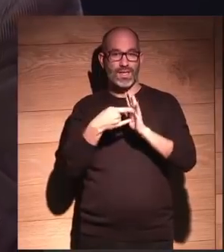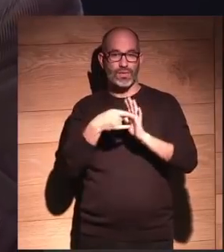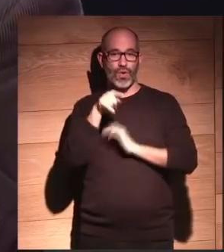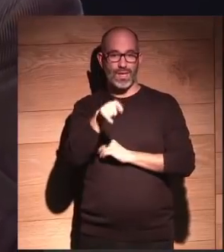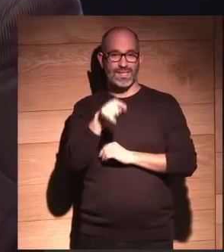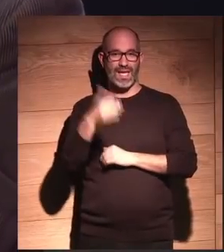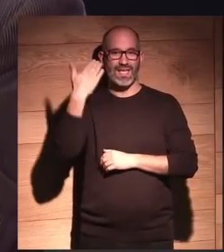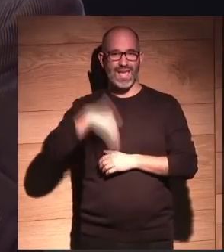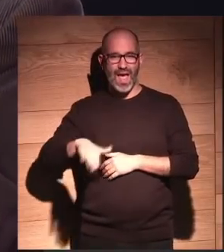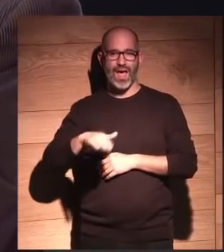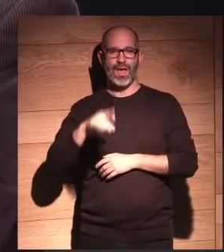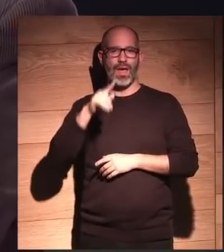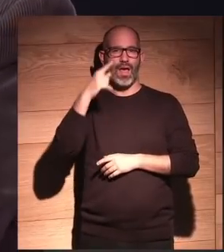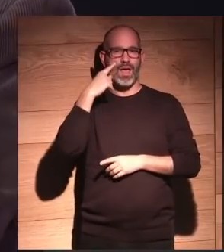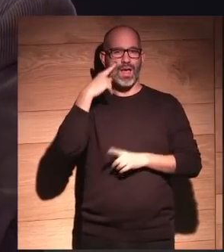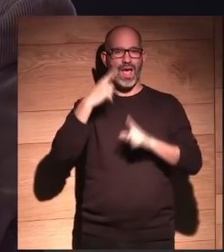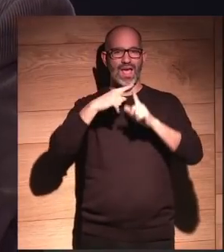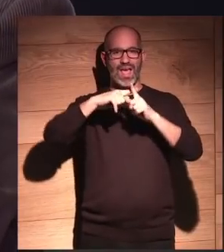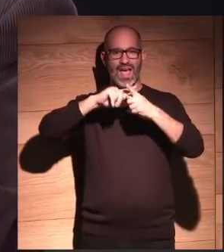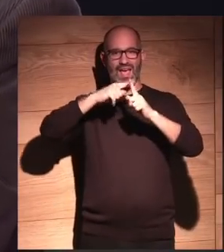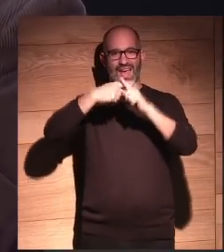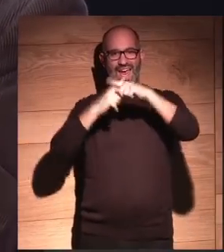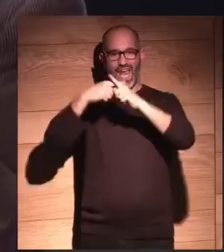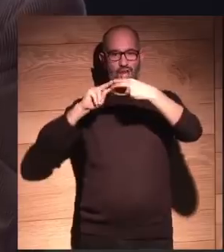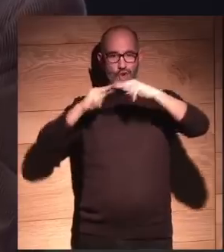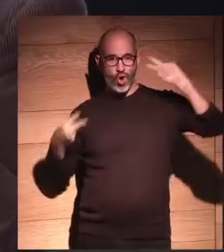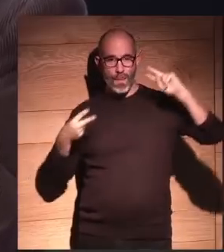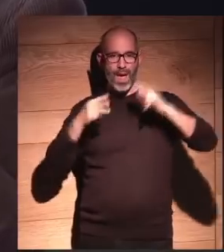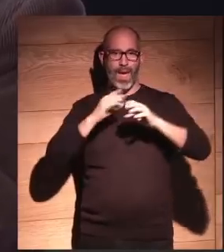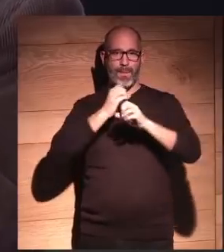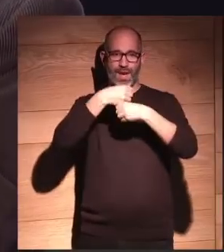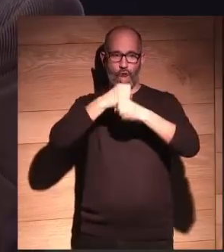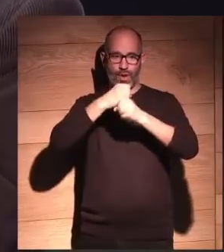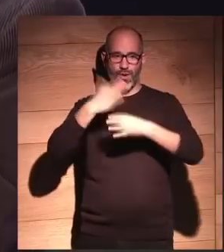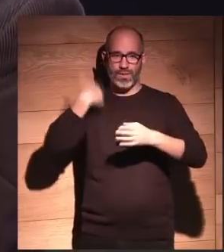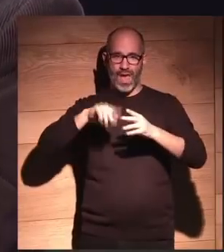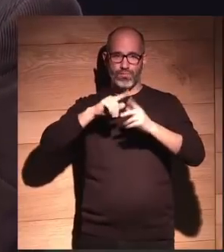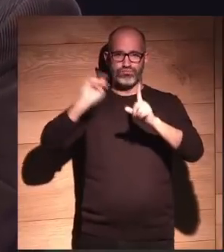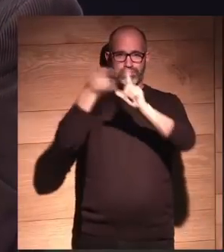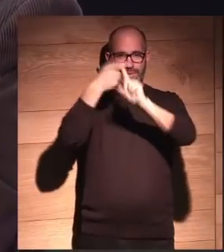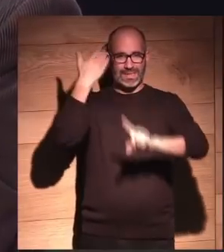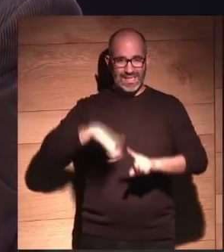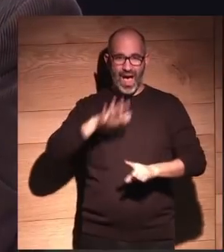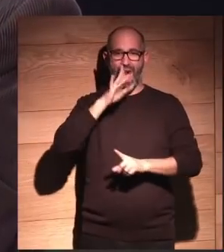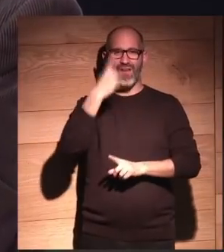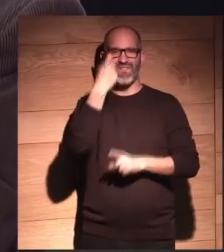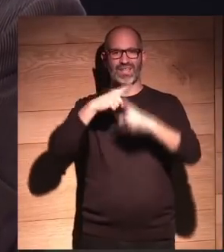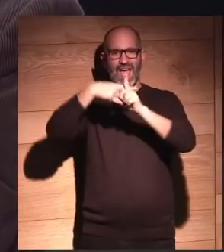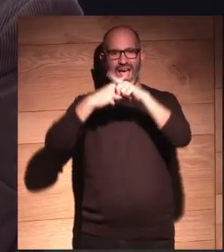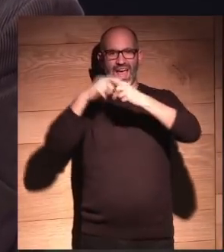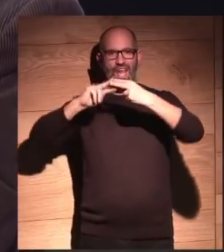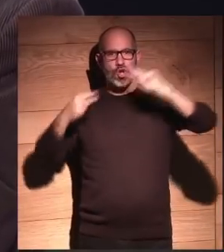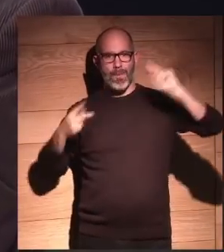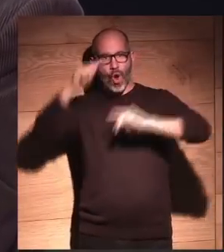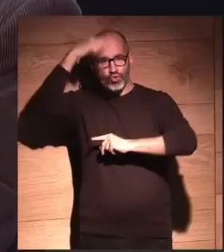hemos descifrado el genoma biológico y ahora yo creo que debíamos descifrar el genoma cultural. Es